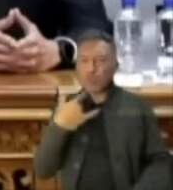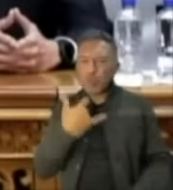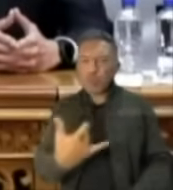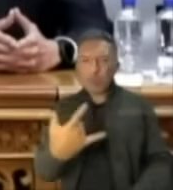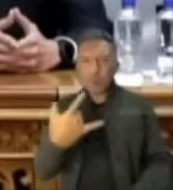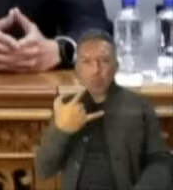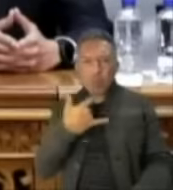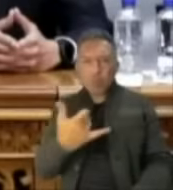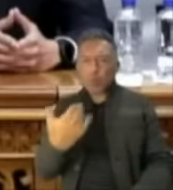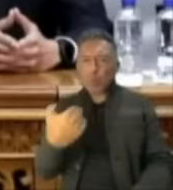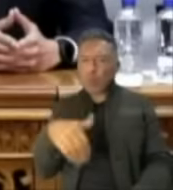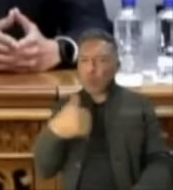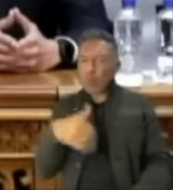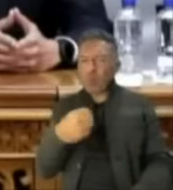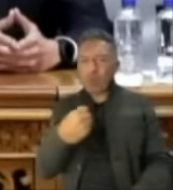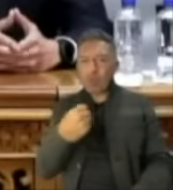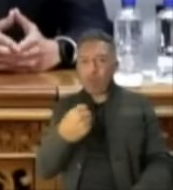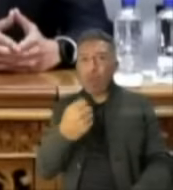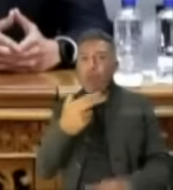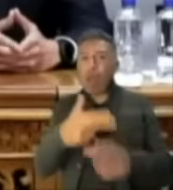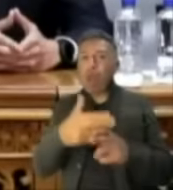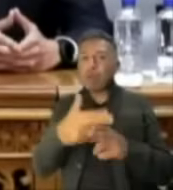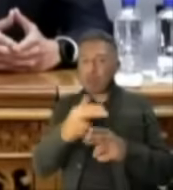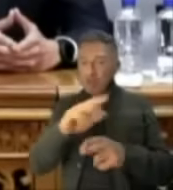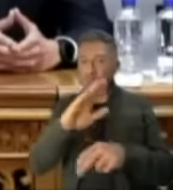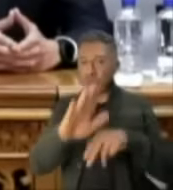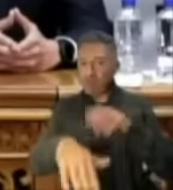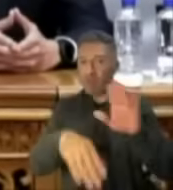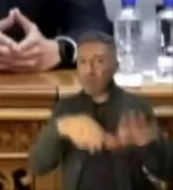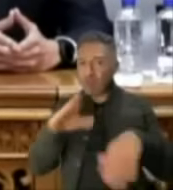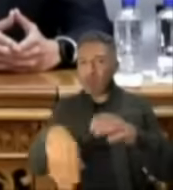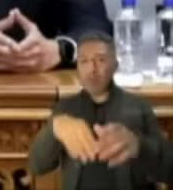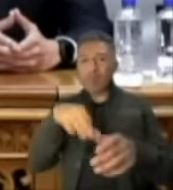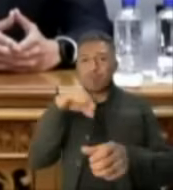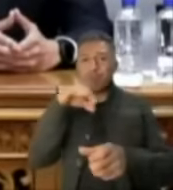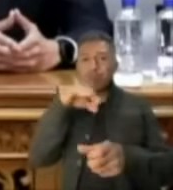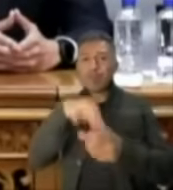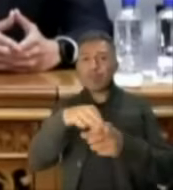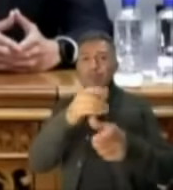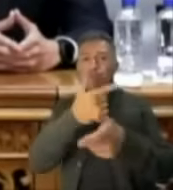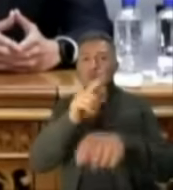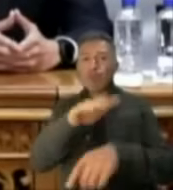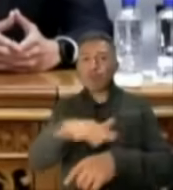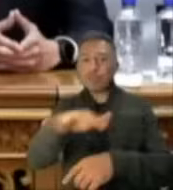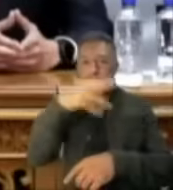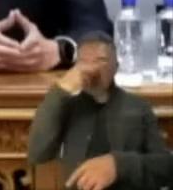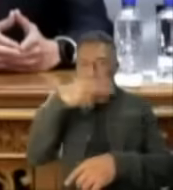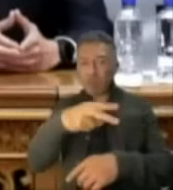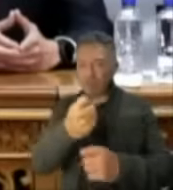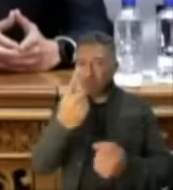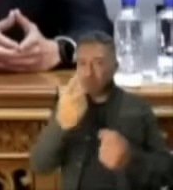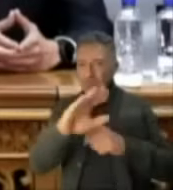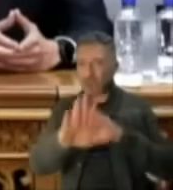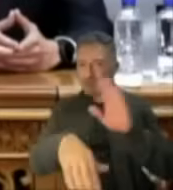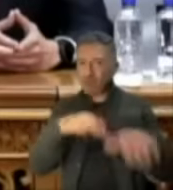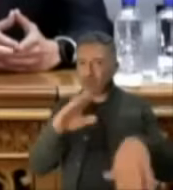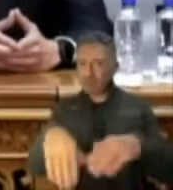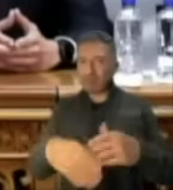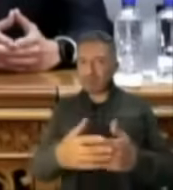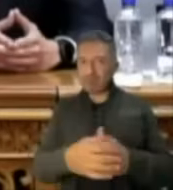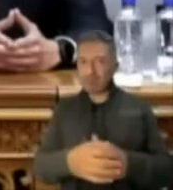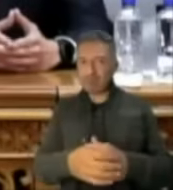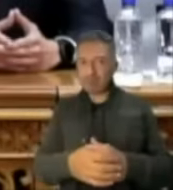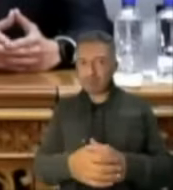costado vidas hacer valer la democracia en nuestro país. Y cuando hay